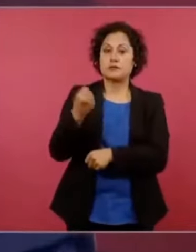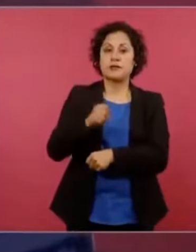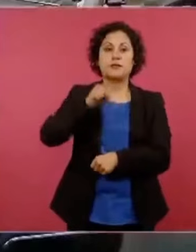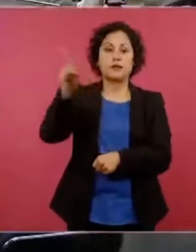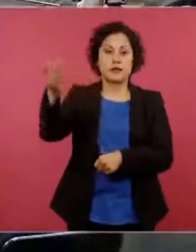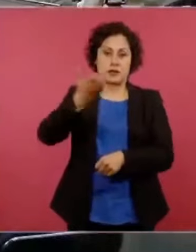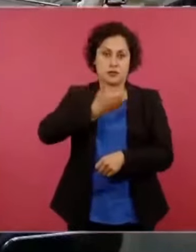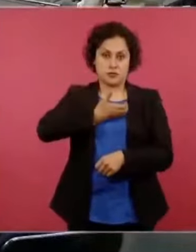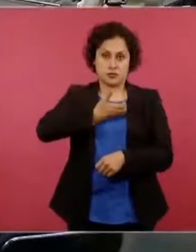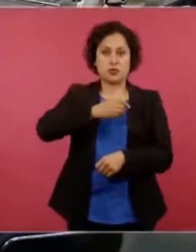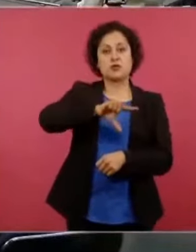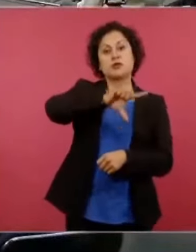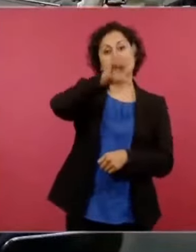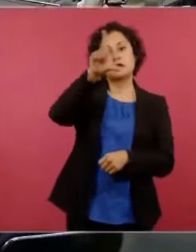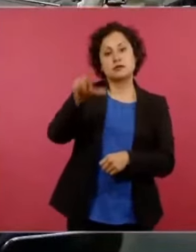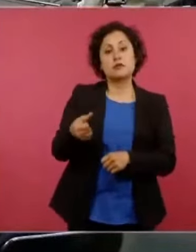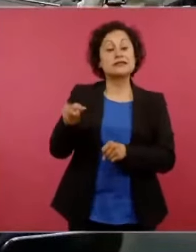un recorrido,